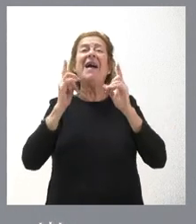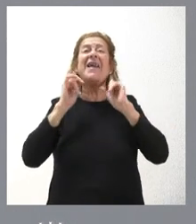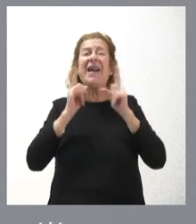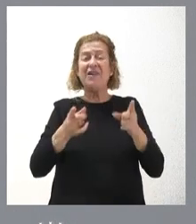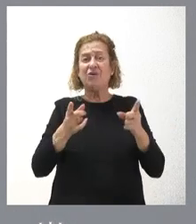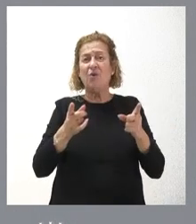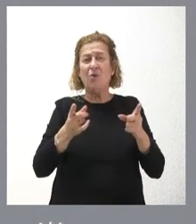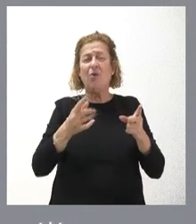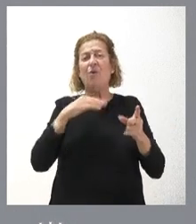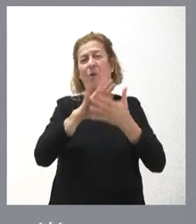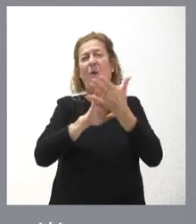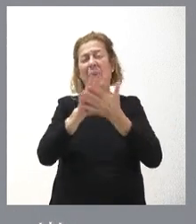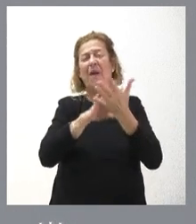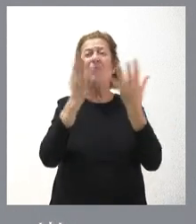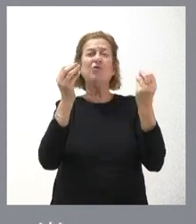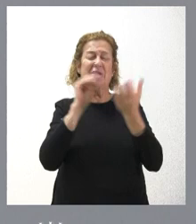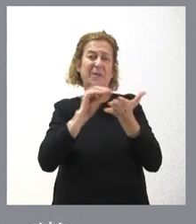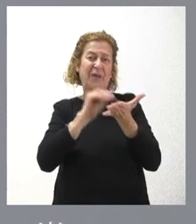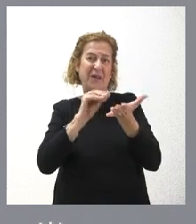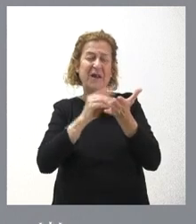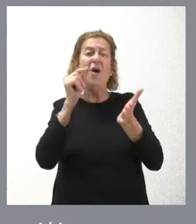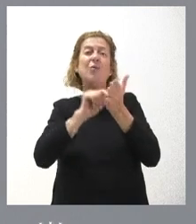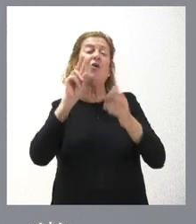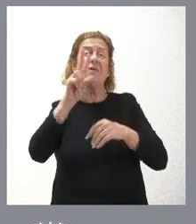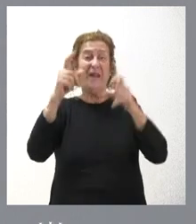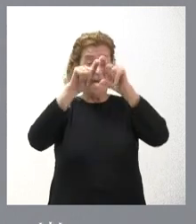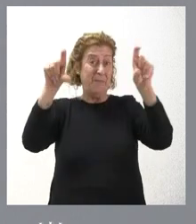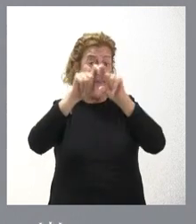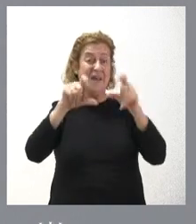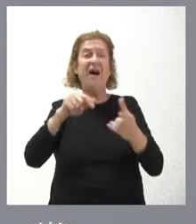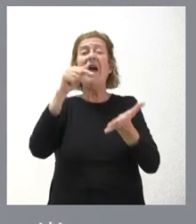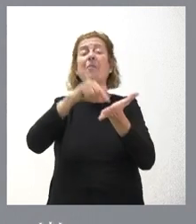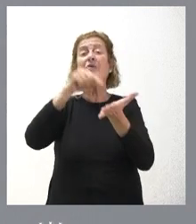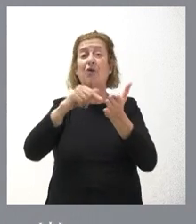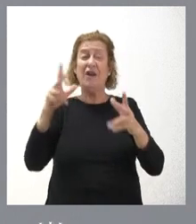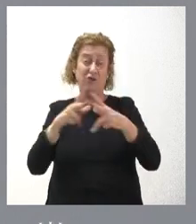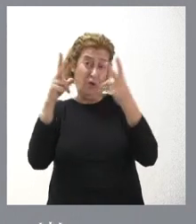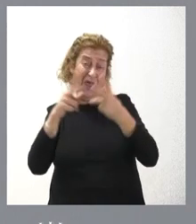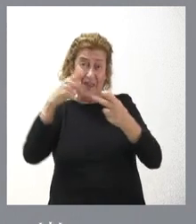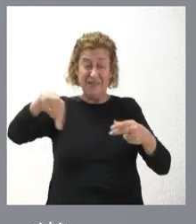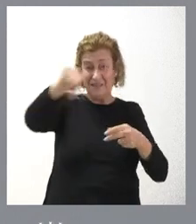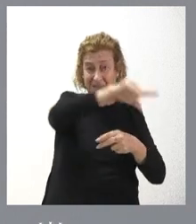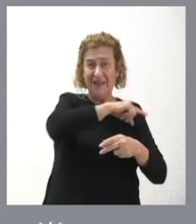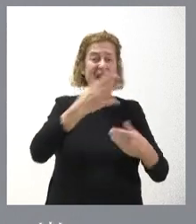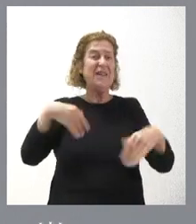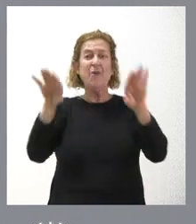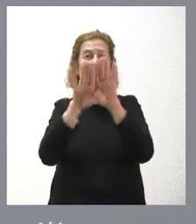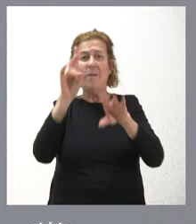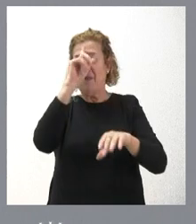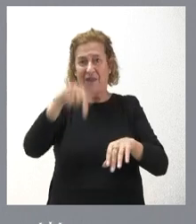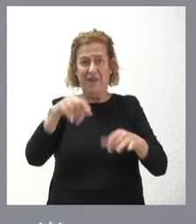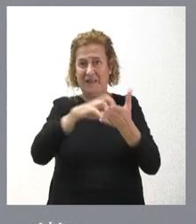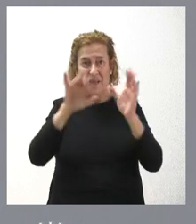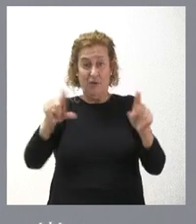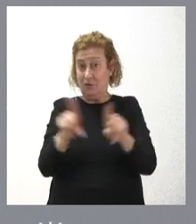que se habla muchas veces de desde el punto de vista empresarial el impuesto de sociedades eh es igual en Madrid que en Castilla y león y